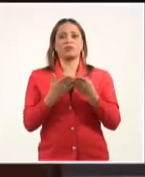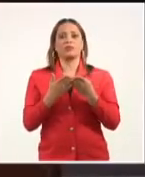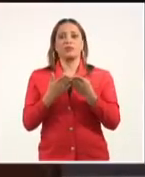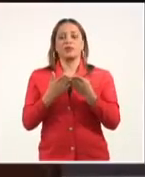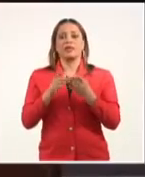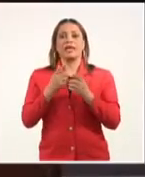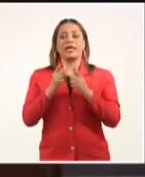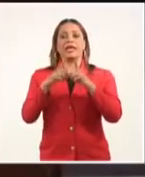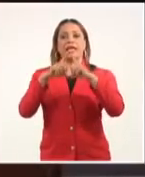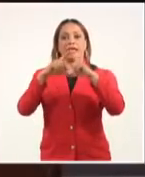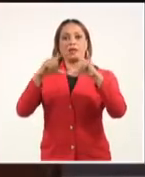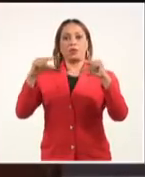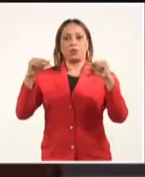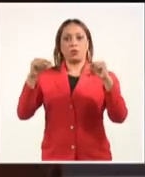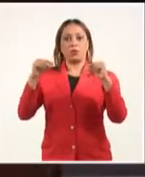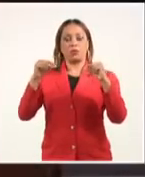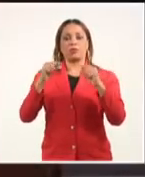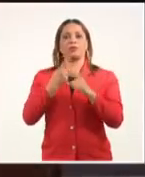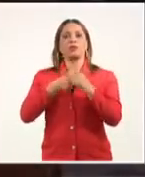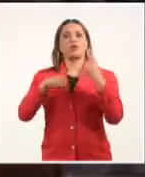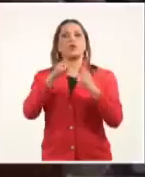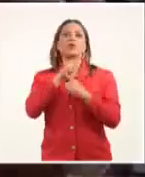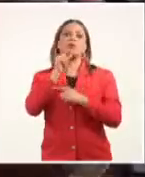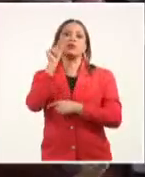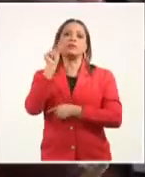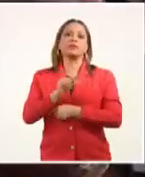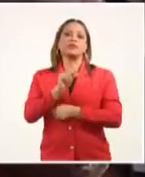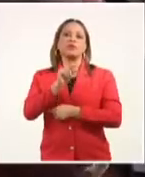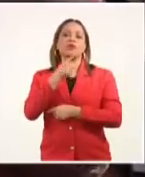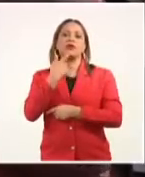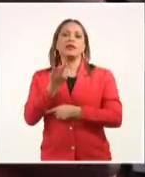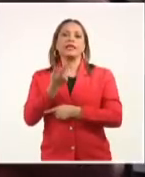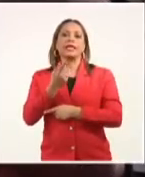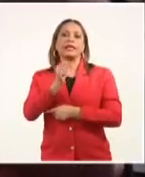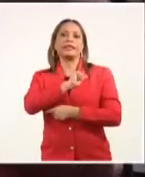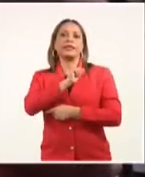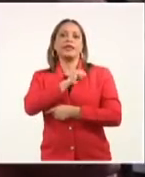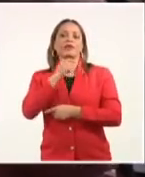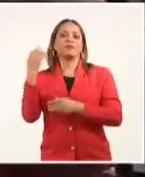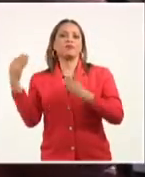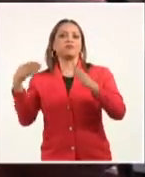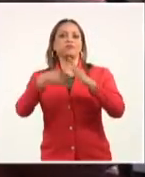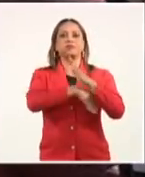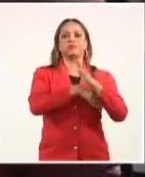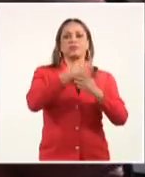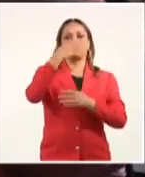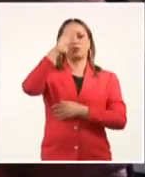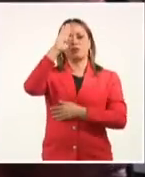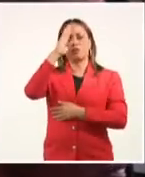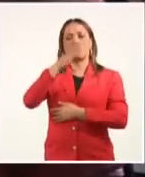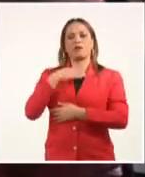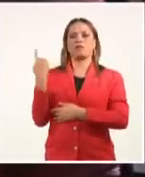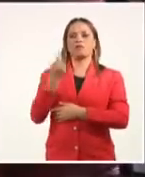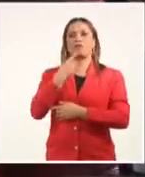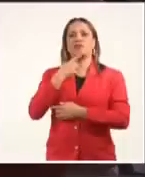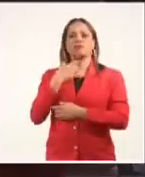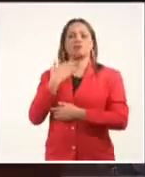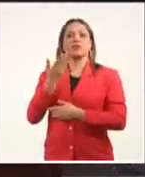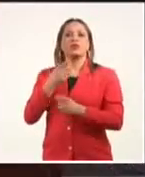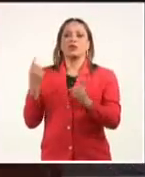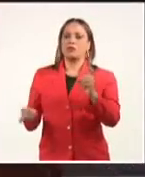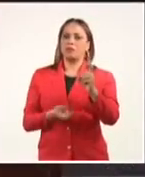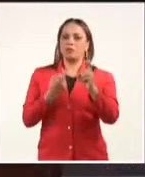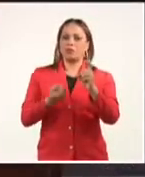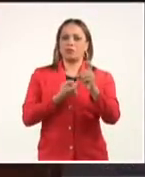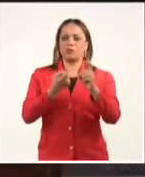escudo contra el que se estrellarán una vez más todos los planes subversivos